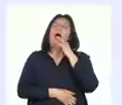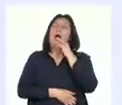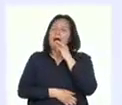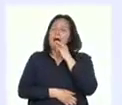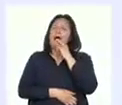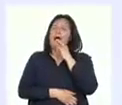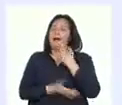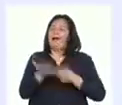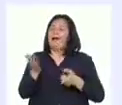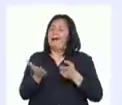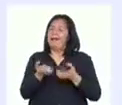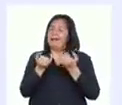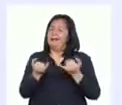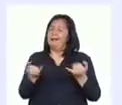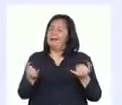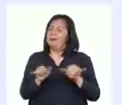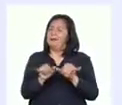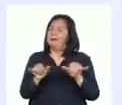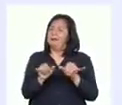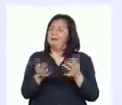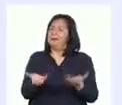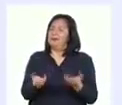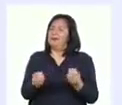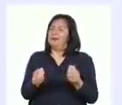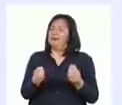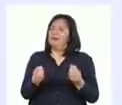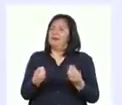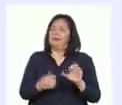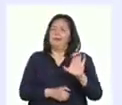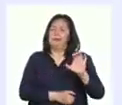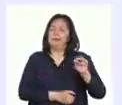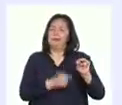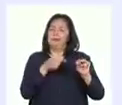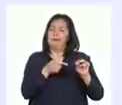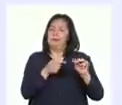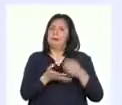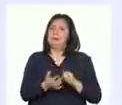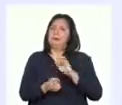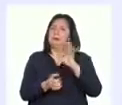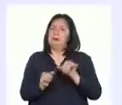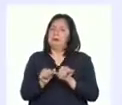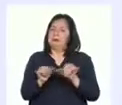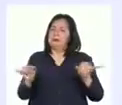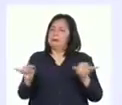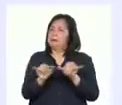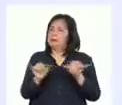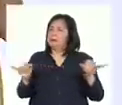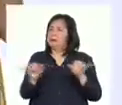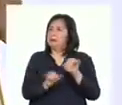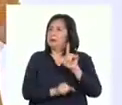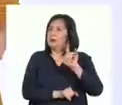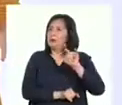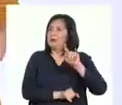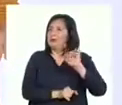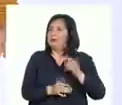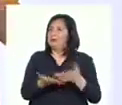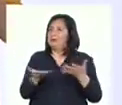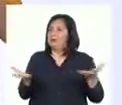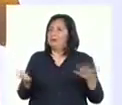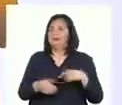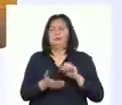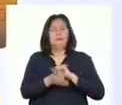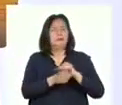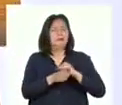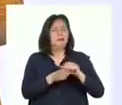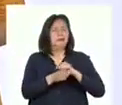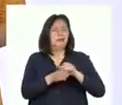que es un instrumento de medición y cómo los centímetros nos señalan las longitudes de los objetos. Estuvimos